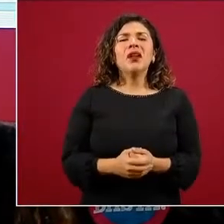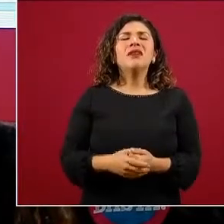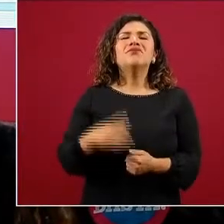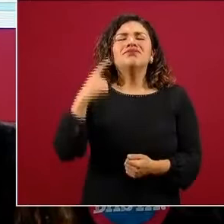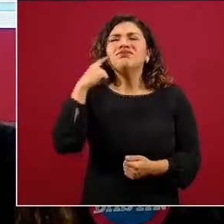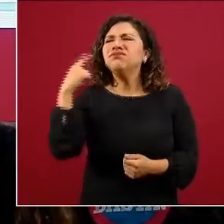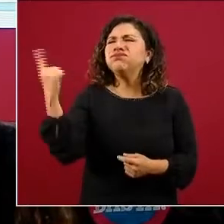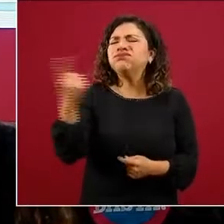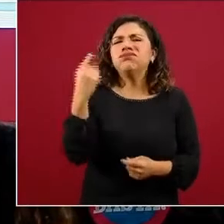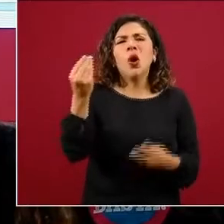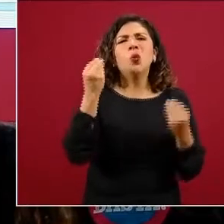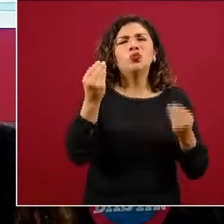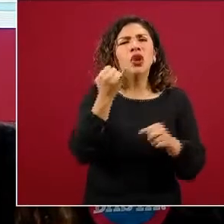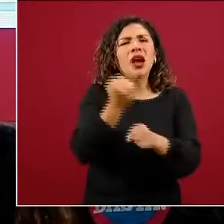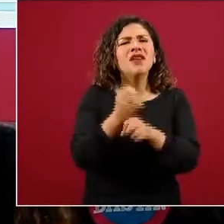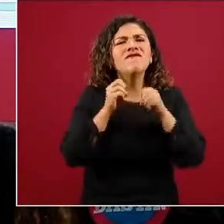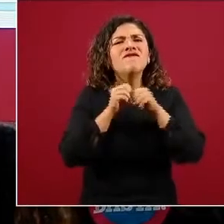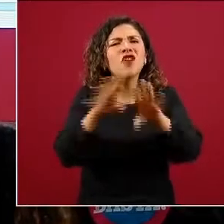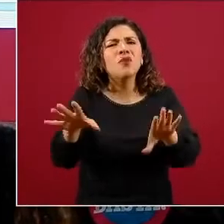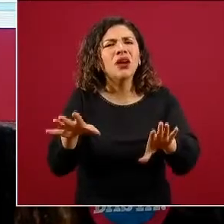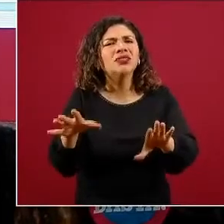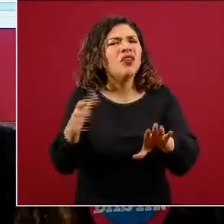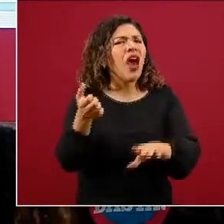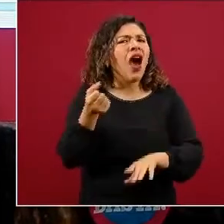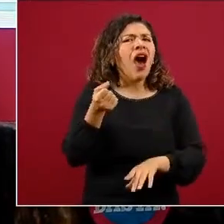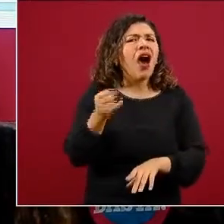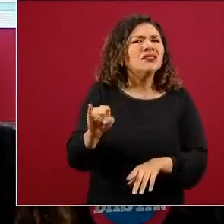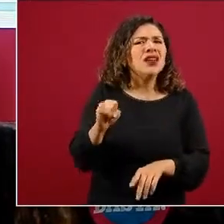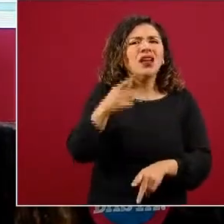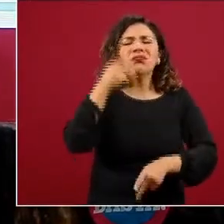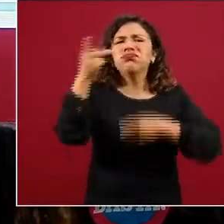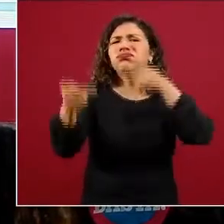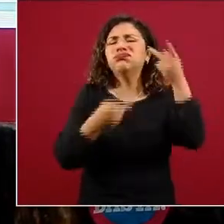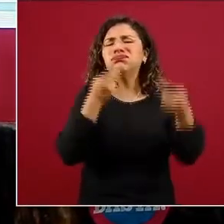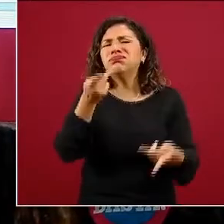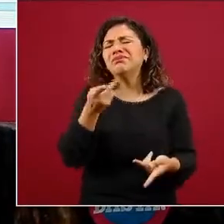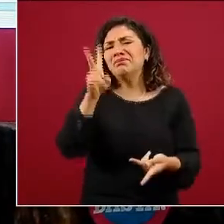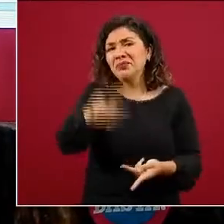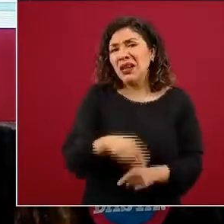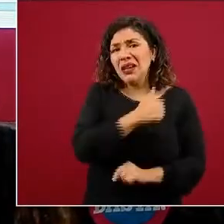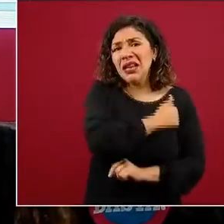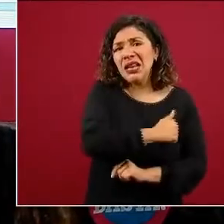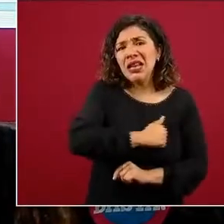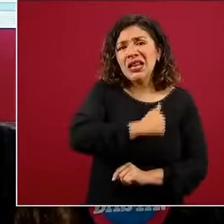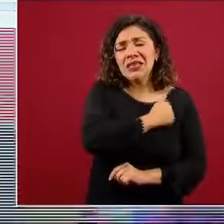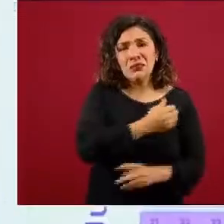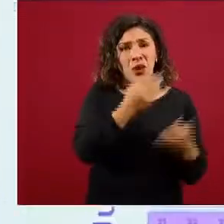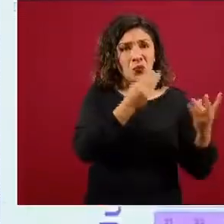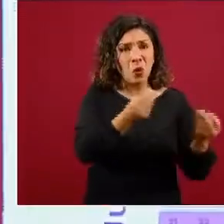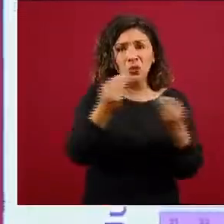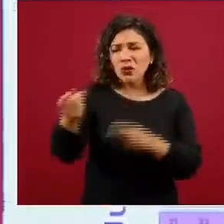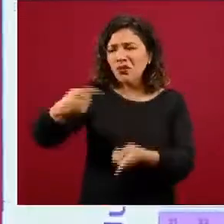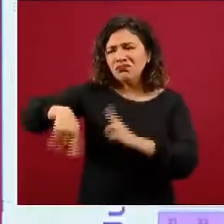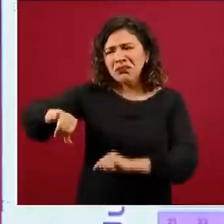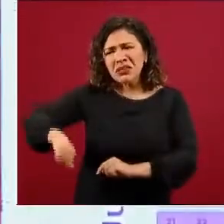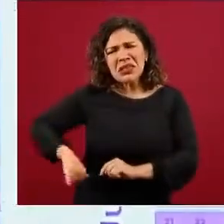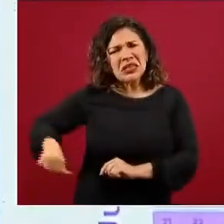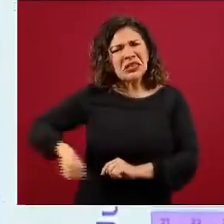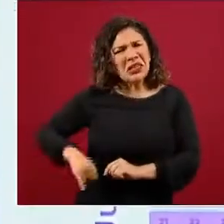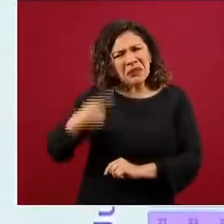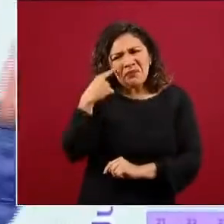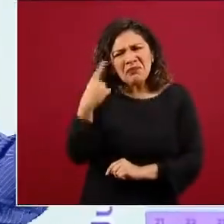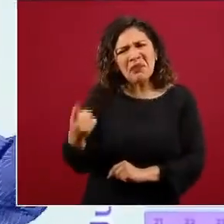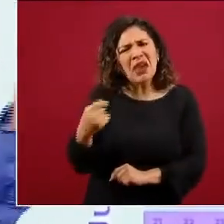infodemia, que es este proceso en donde desafortunadamente hay partes interesadas de la